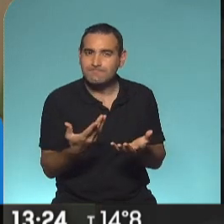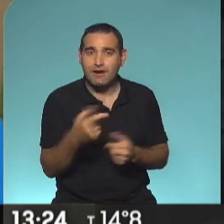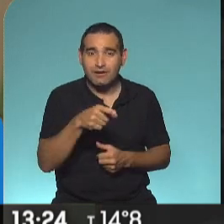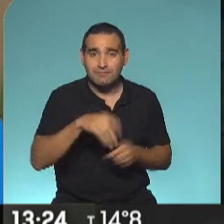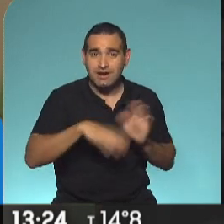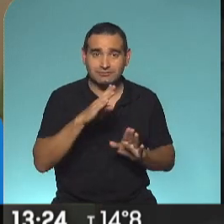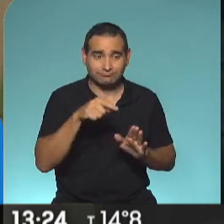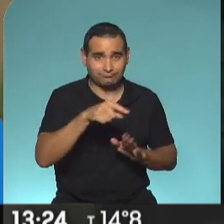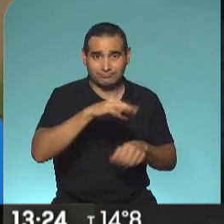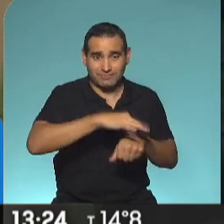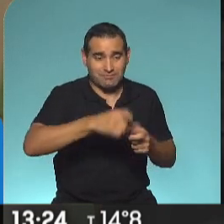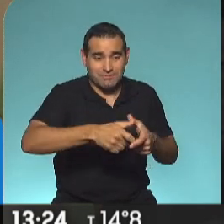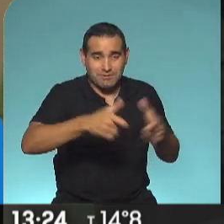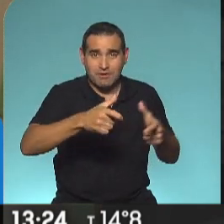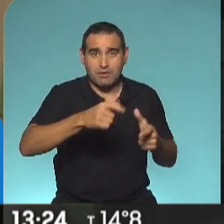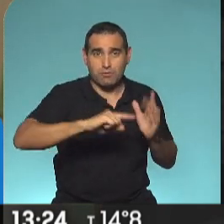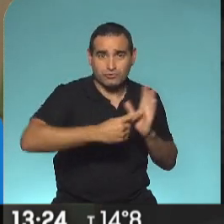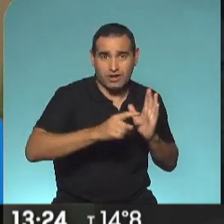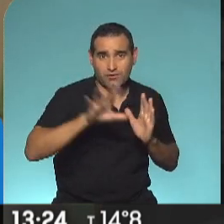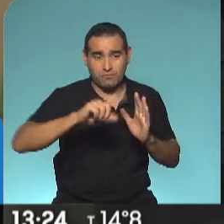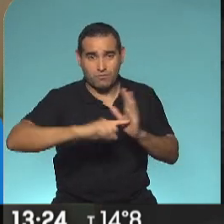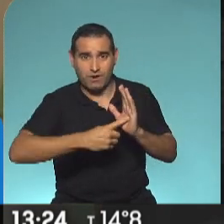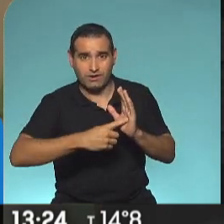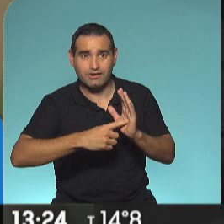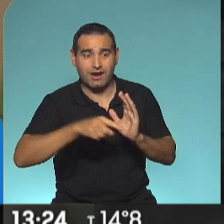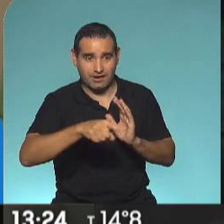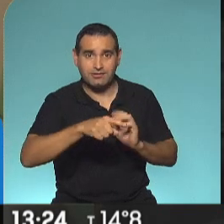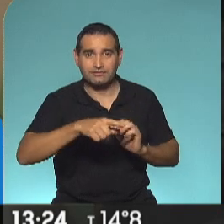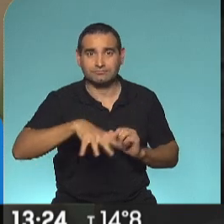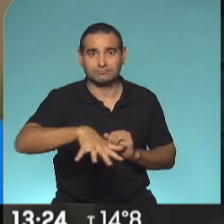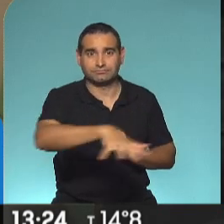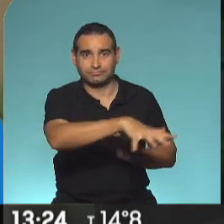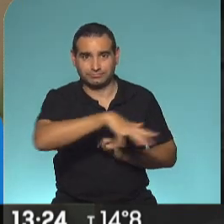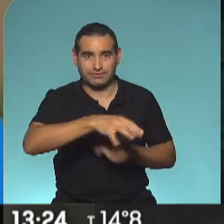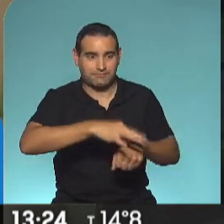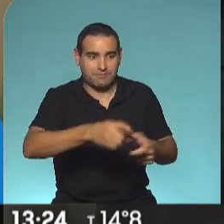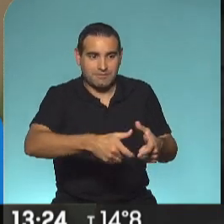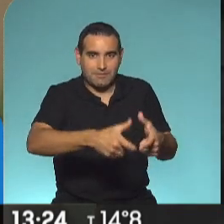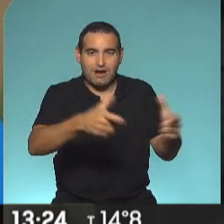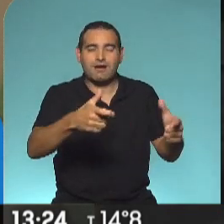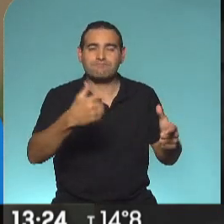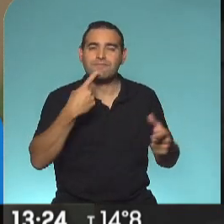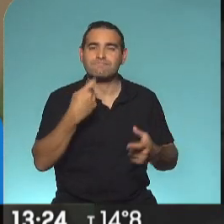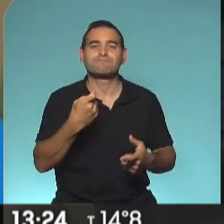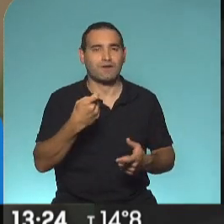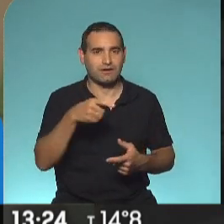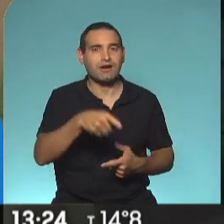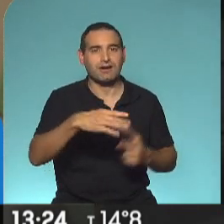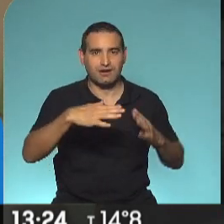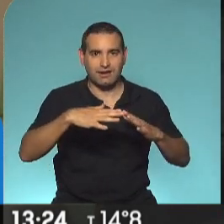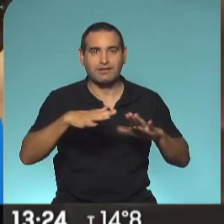la ciudad de Buenos Aires y en el Gran Buenos Aires, demuestra cuál es el efecto real del